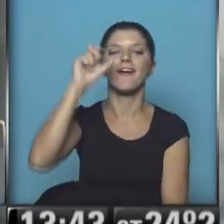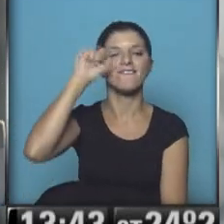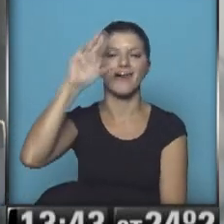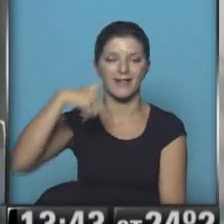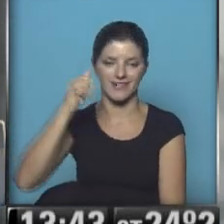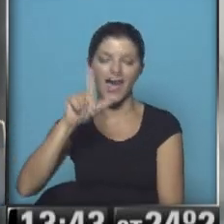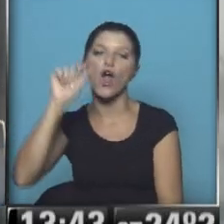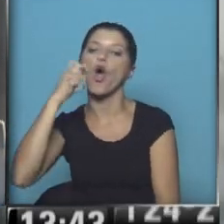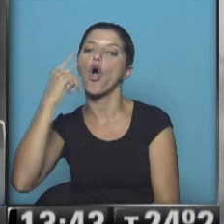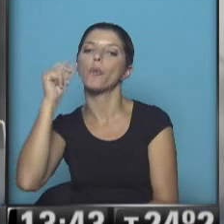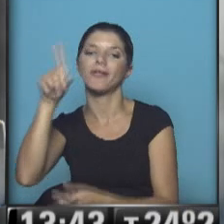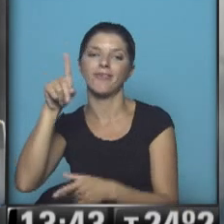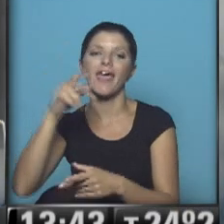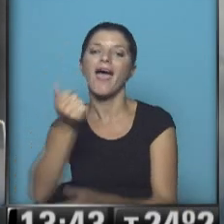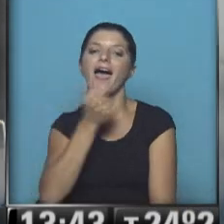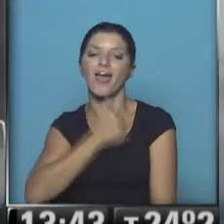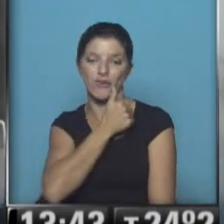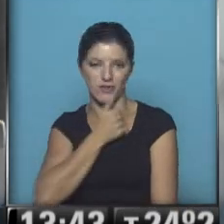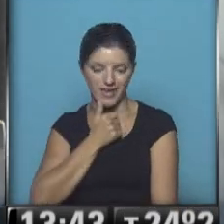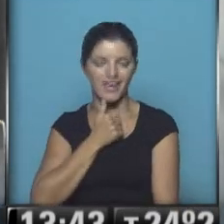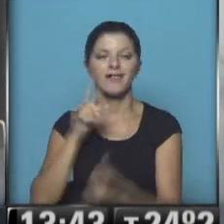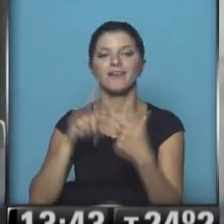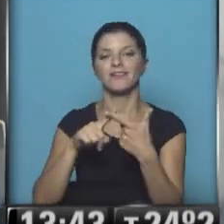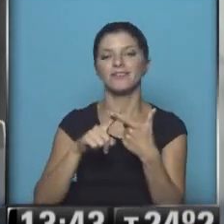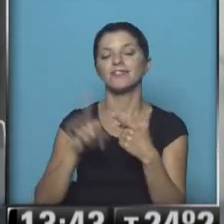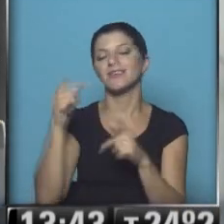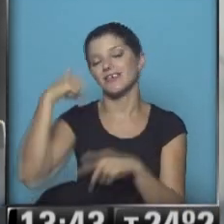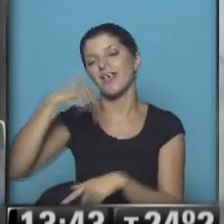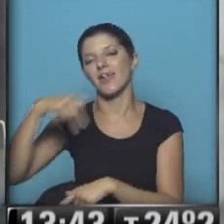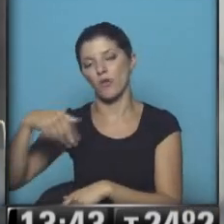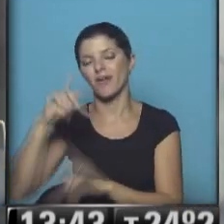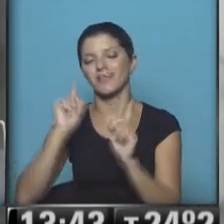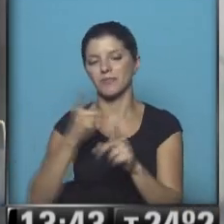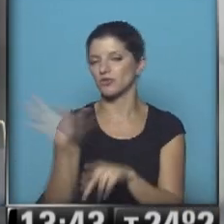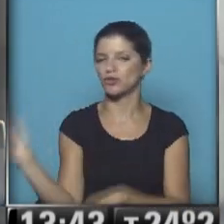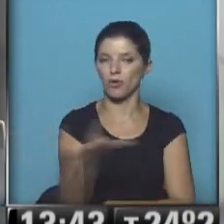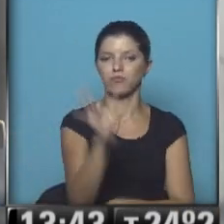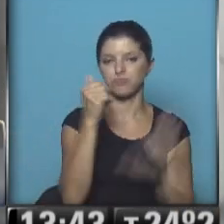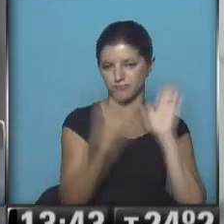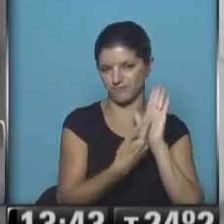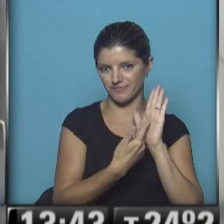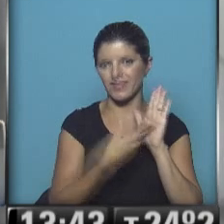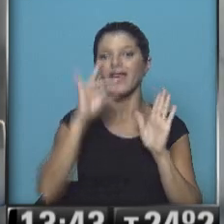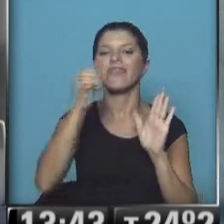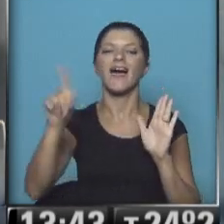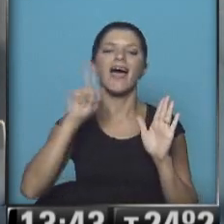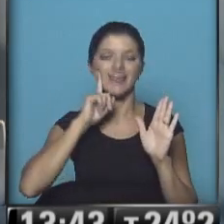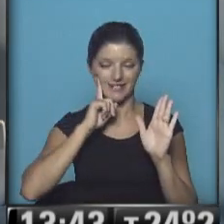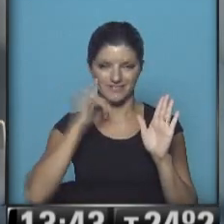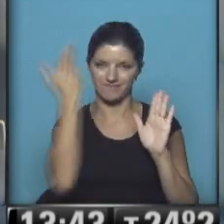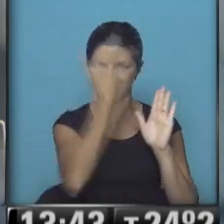de adrogué y aid de neuquén que efectivamente acertaron que este hombre es Salvador Dalí de él se